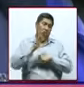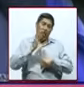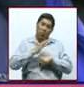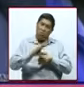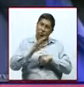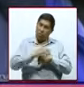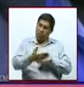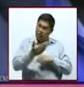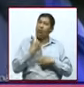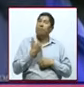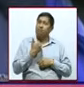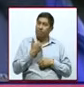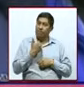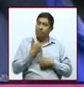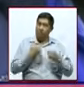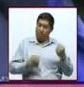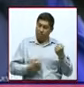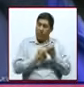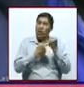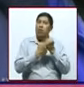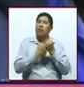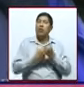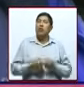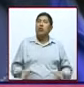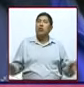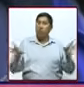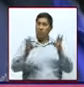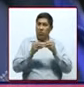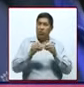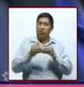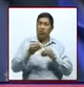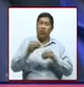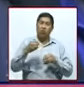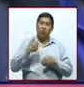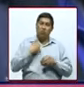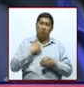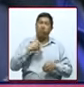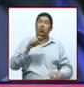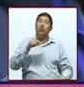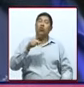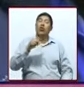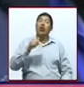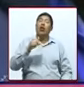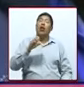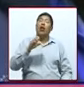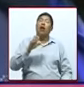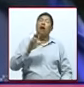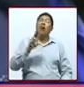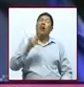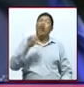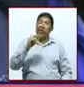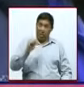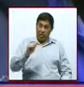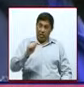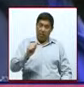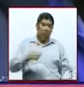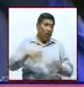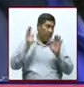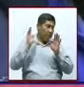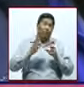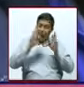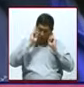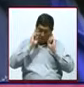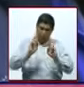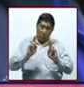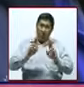convocar, empiece a validar el Congreso de la UCAEÑ. A partir de ese momento nosotros siempre vamos a ser respetuosos con lo